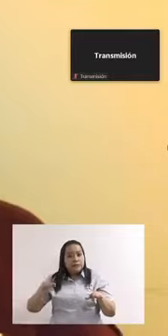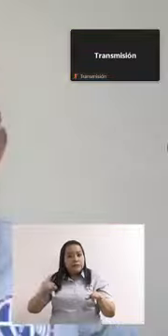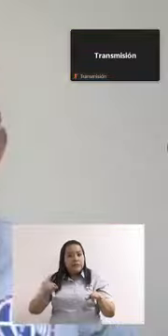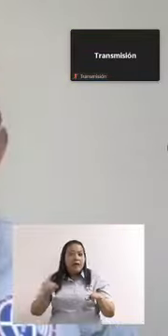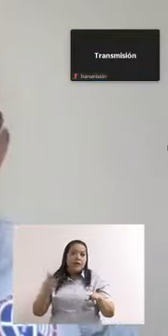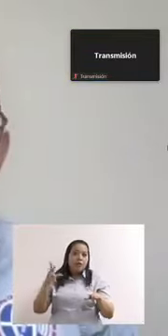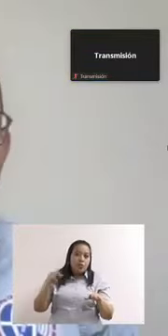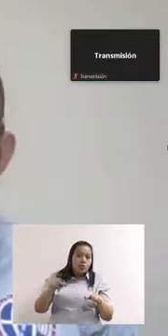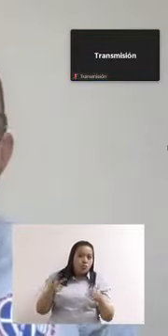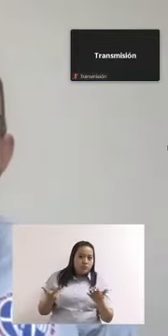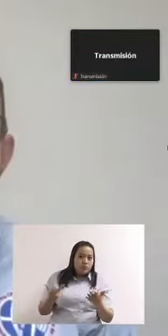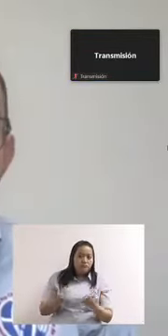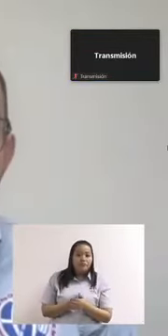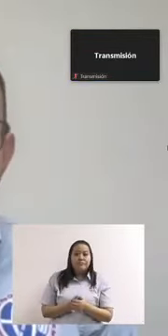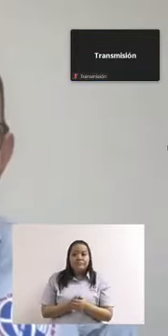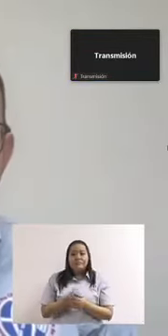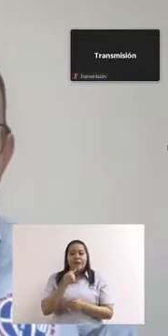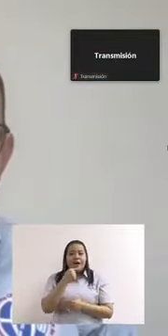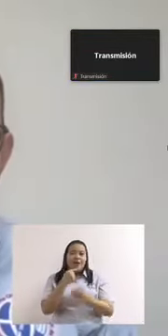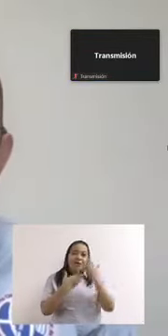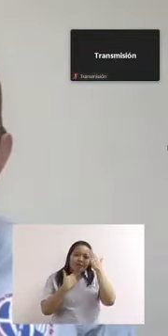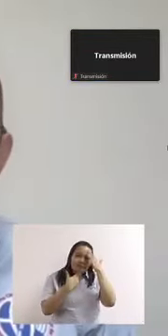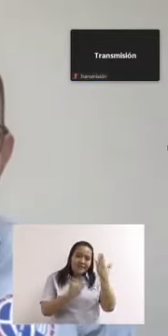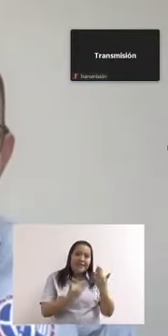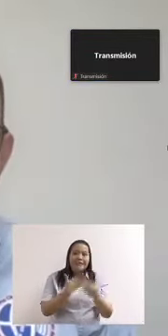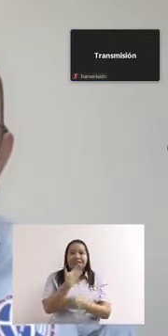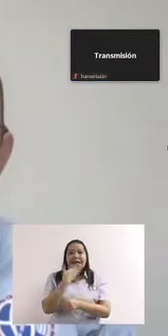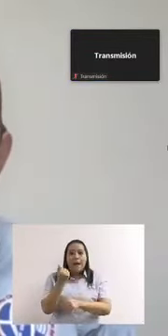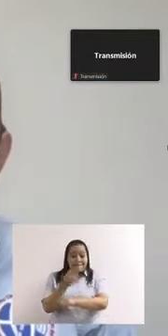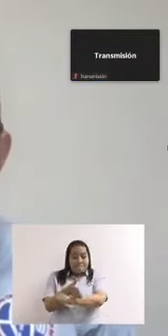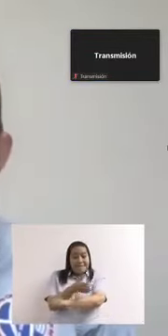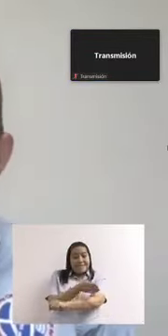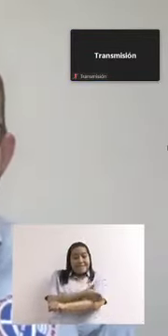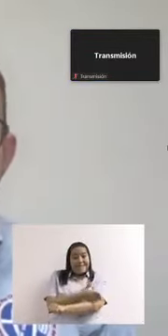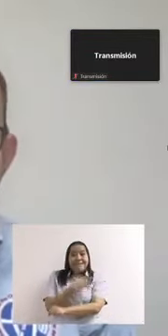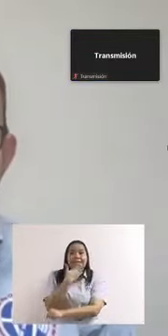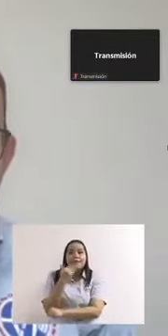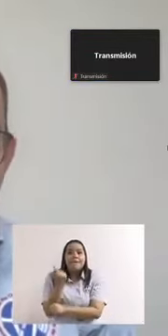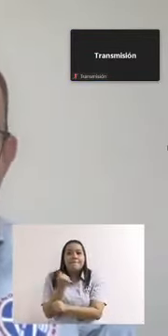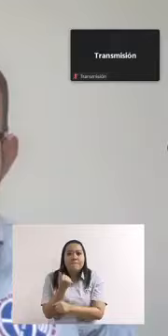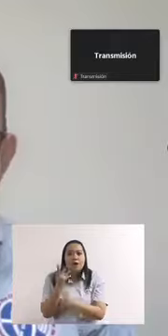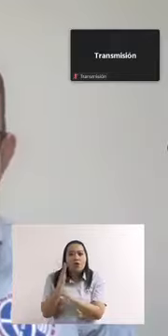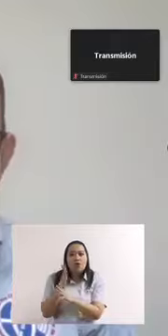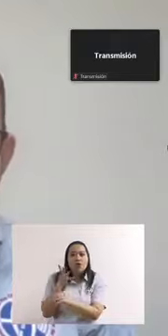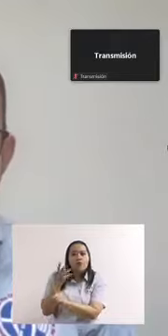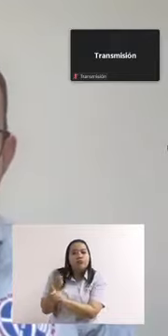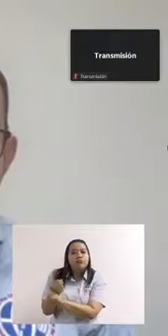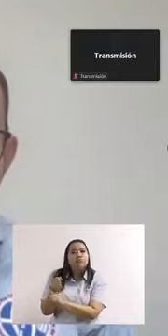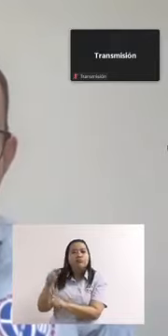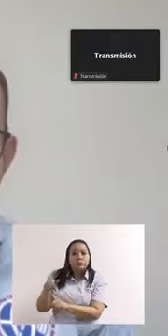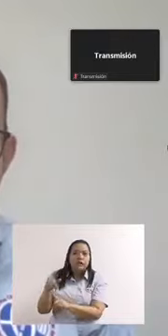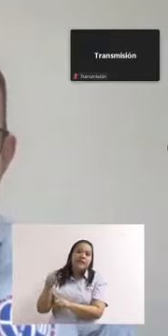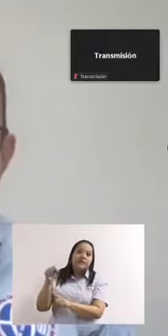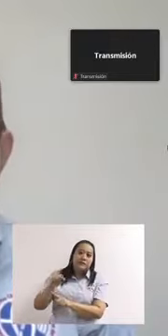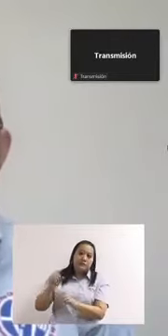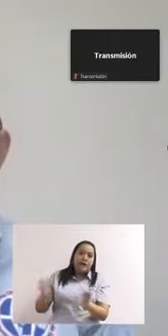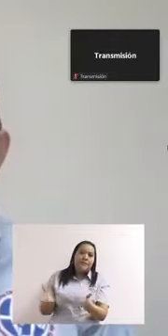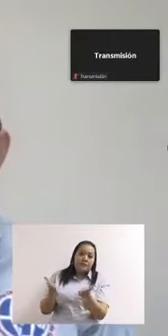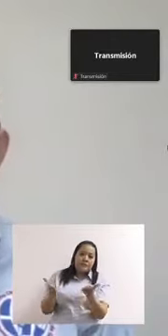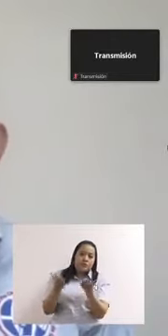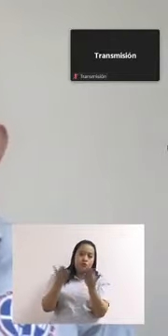Muchas gracias, Ángela. Entre más pronto mejor, ¿verdad? Entre más pronto se le pueda dar la estimulación a los niños,